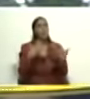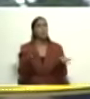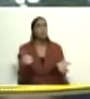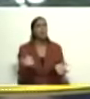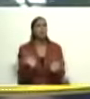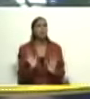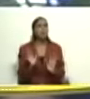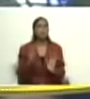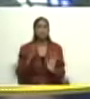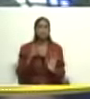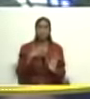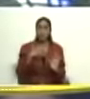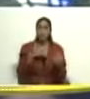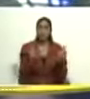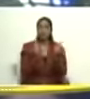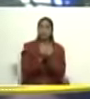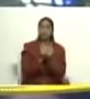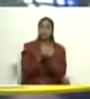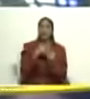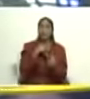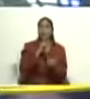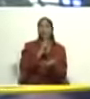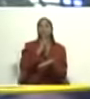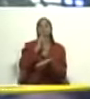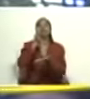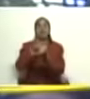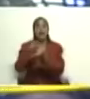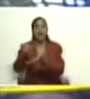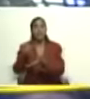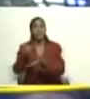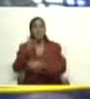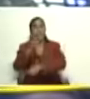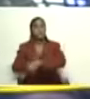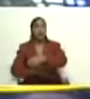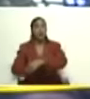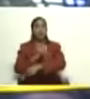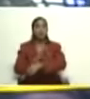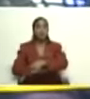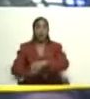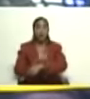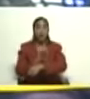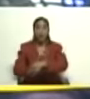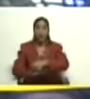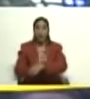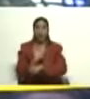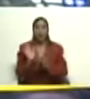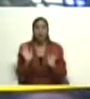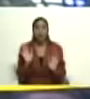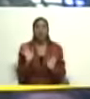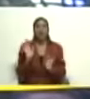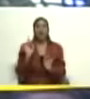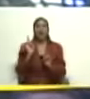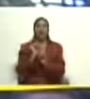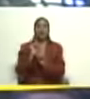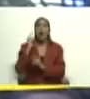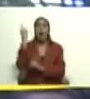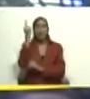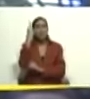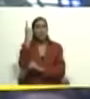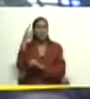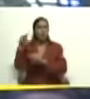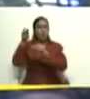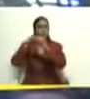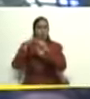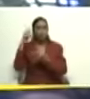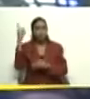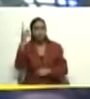cuando veníamos acá y sobrevolábamos, me dio una gran tristeza ver esto estaba detenido por completo por todos los problemas eléctricos que